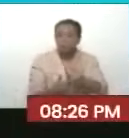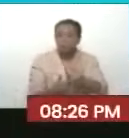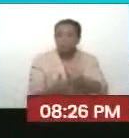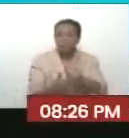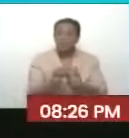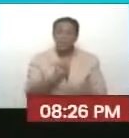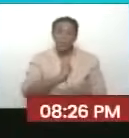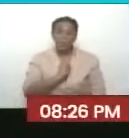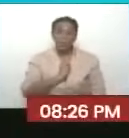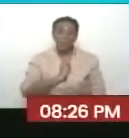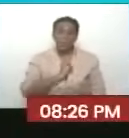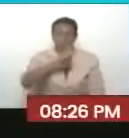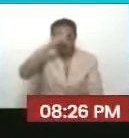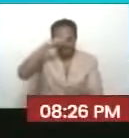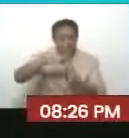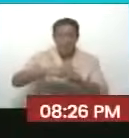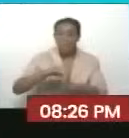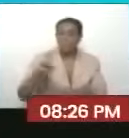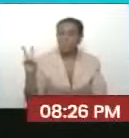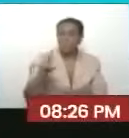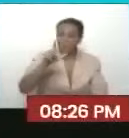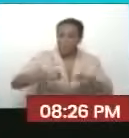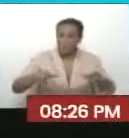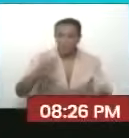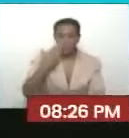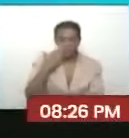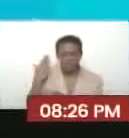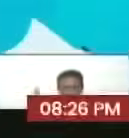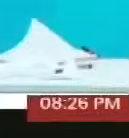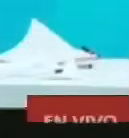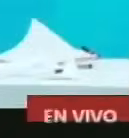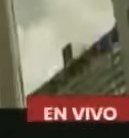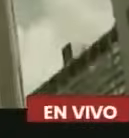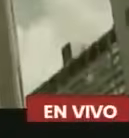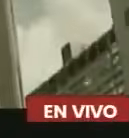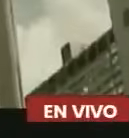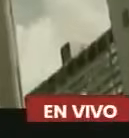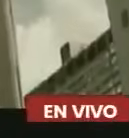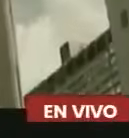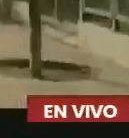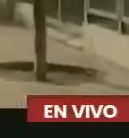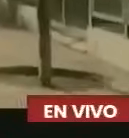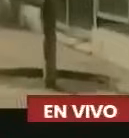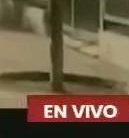nueva identidad de lo afirmativo venezolano. Vamos a ver, adelante.